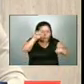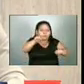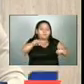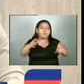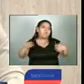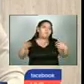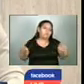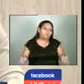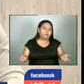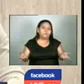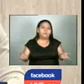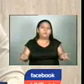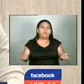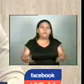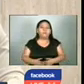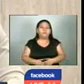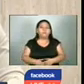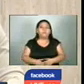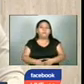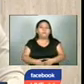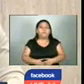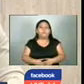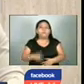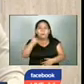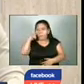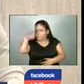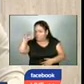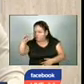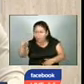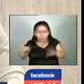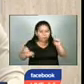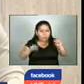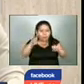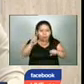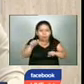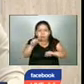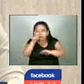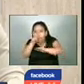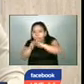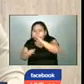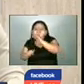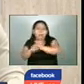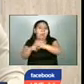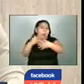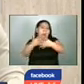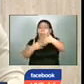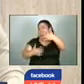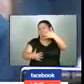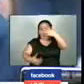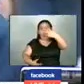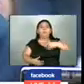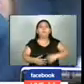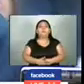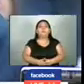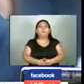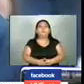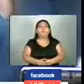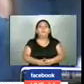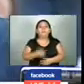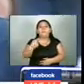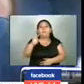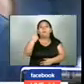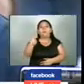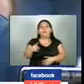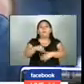para el combate a la trata de personas, etcétera, etcétera, etcétera. Pero el